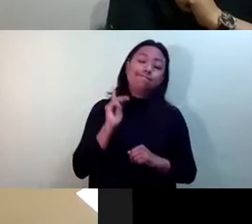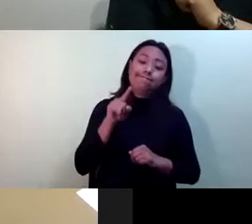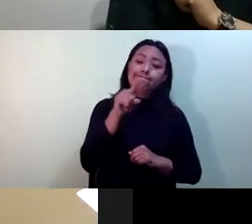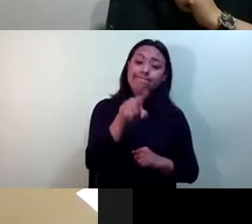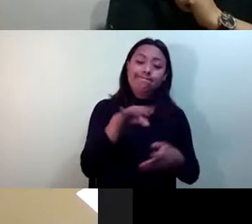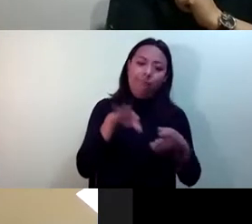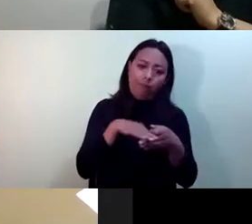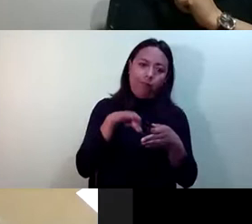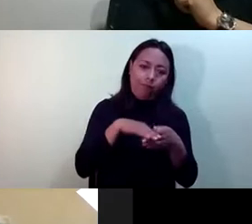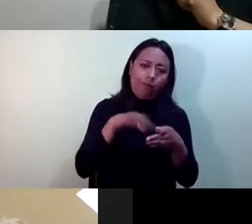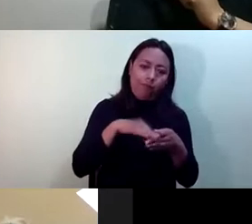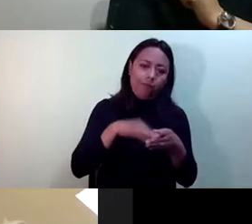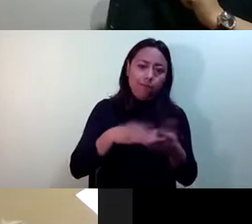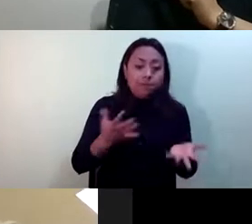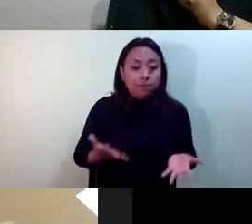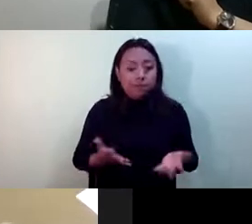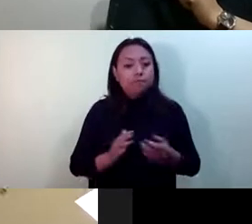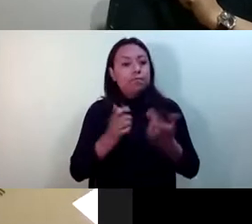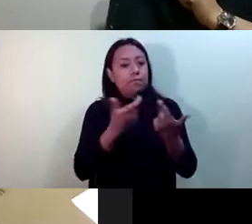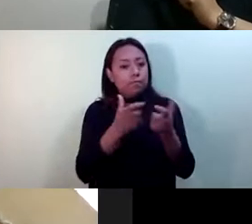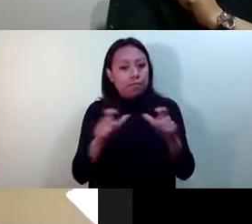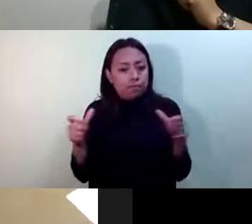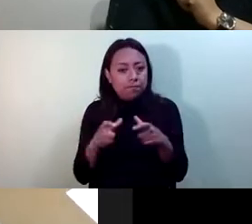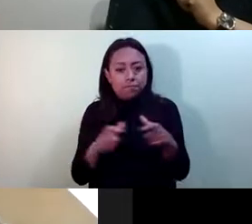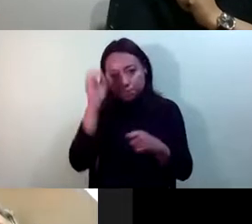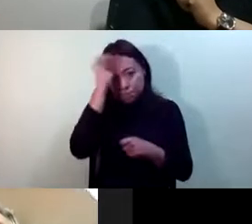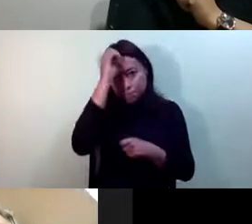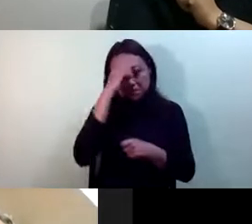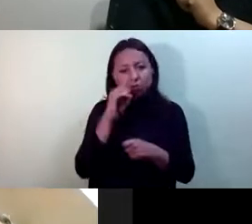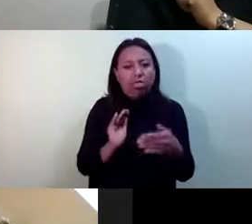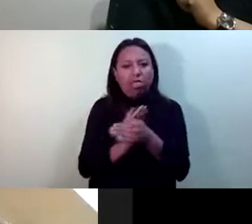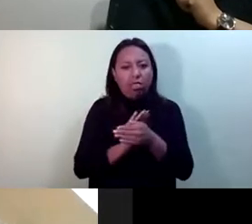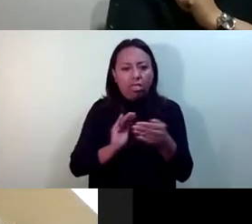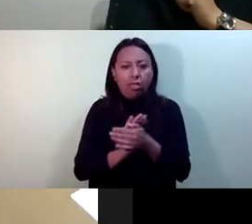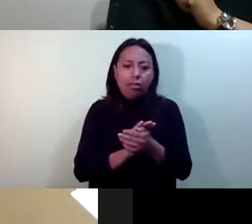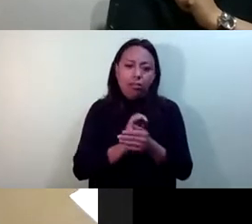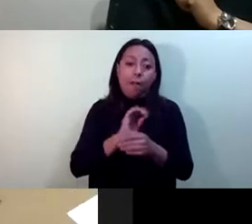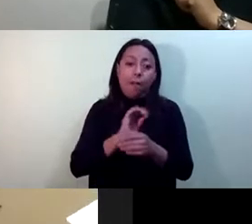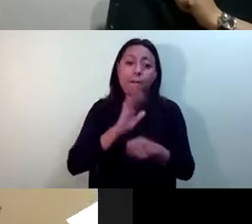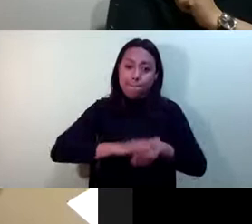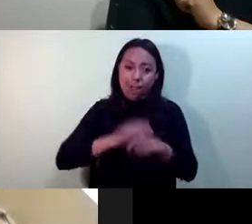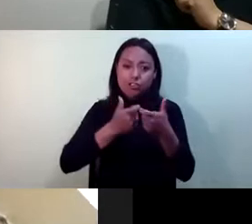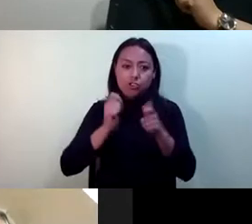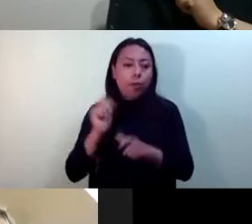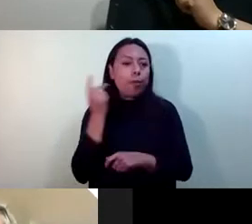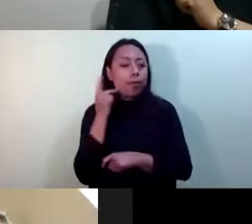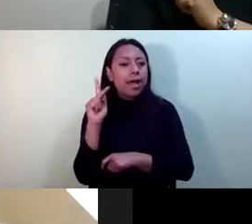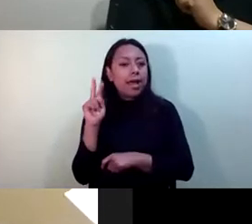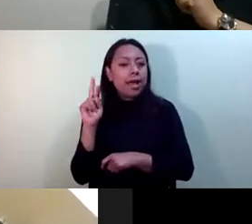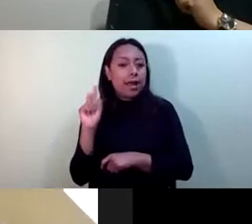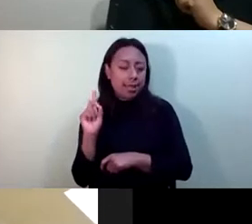de los grupos minoritarios, particularmente del PRD, en el sentido de que no deberíamos de quitar esa